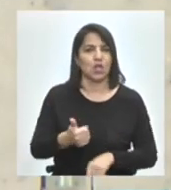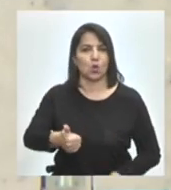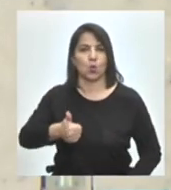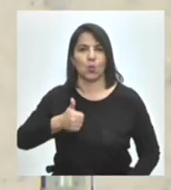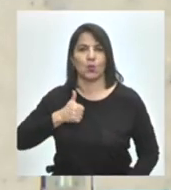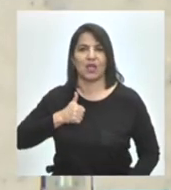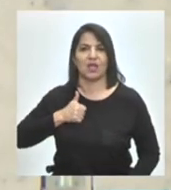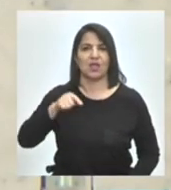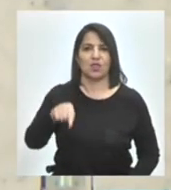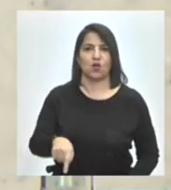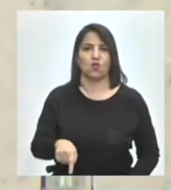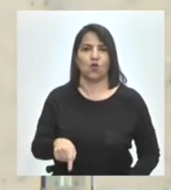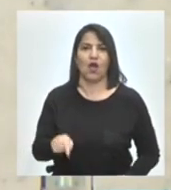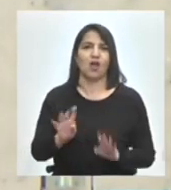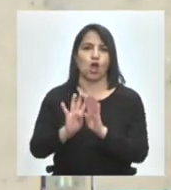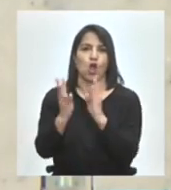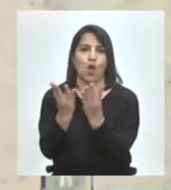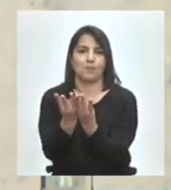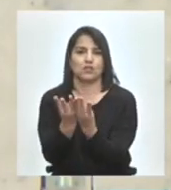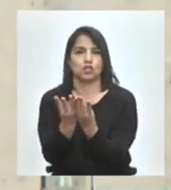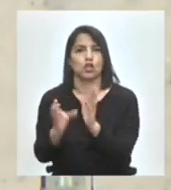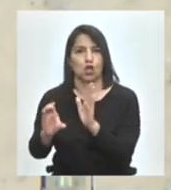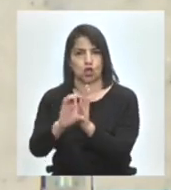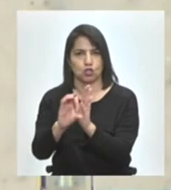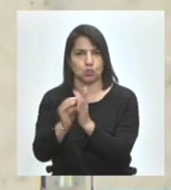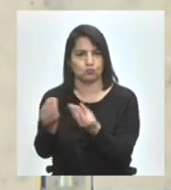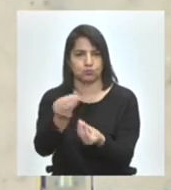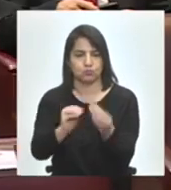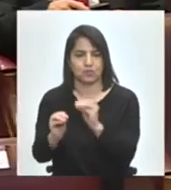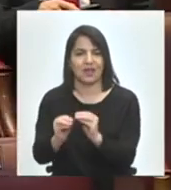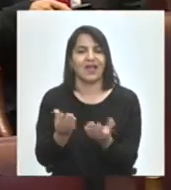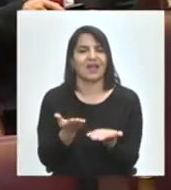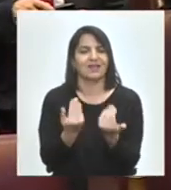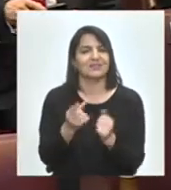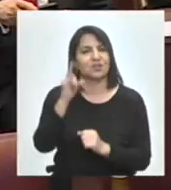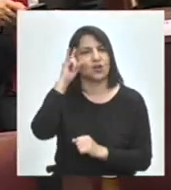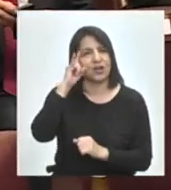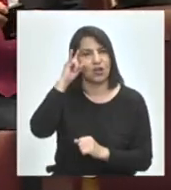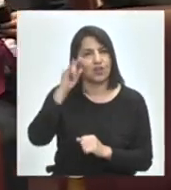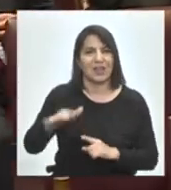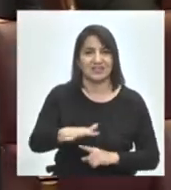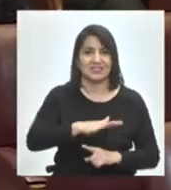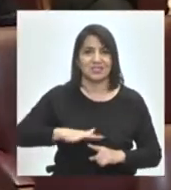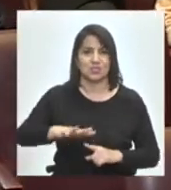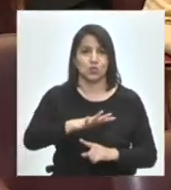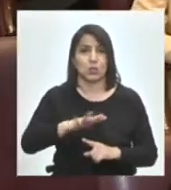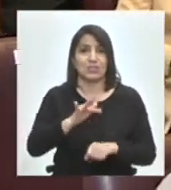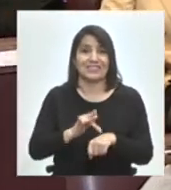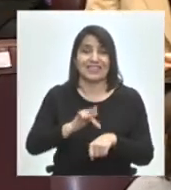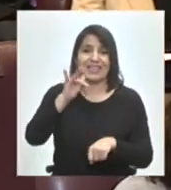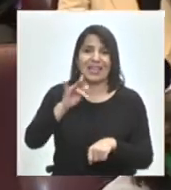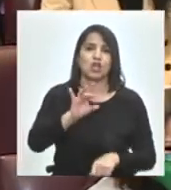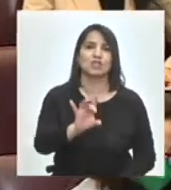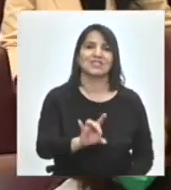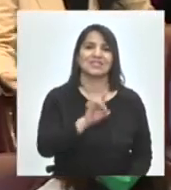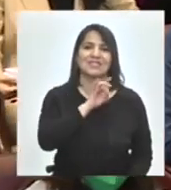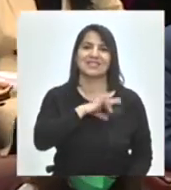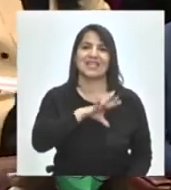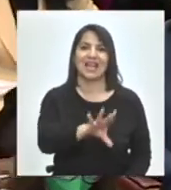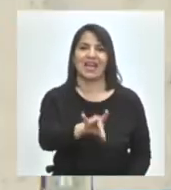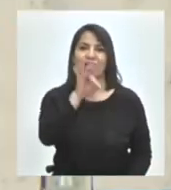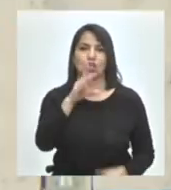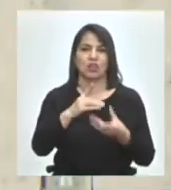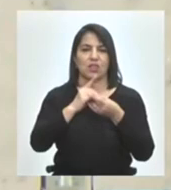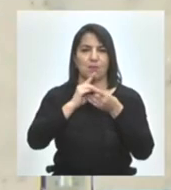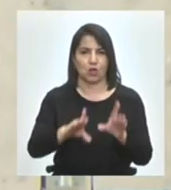de la Convención Constitucional, es necesario recordar que en momentos críticos Chile optó por la democracia y que ese debe